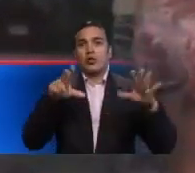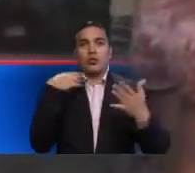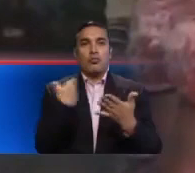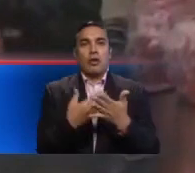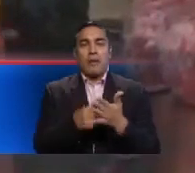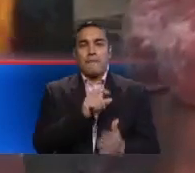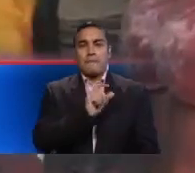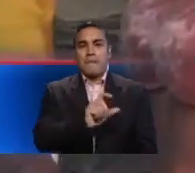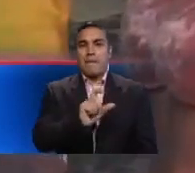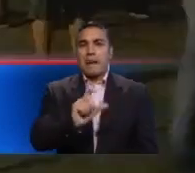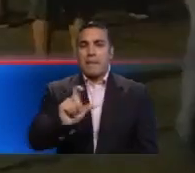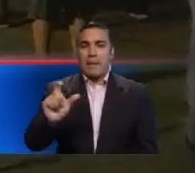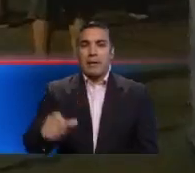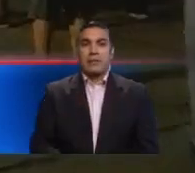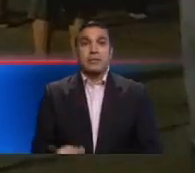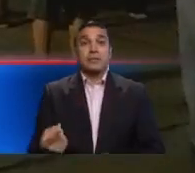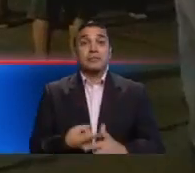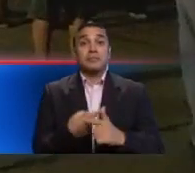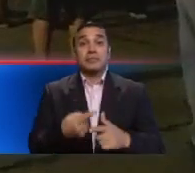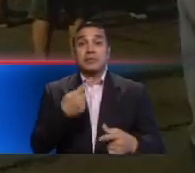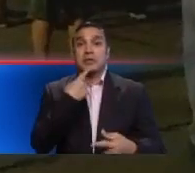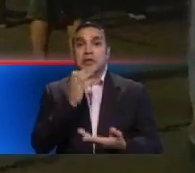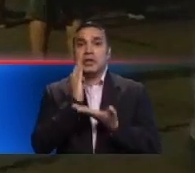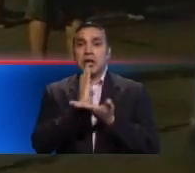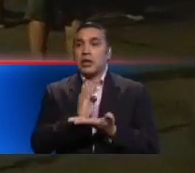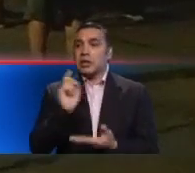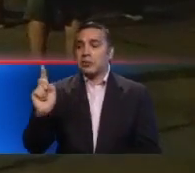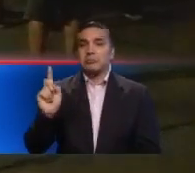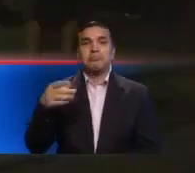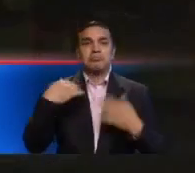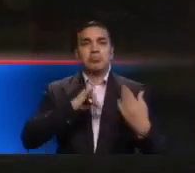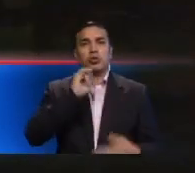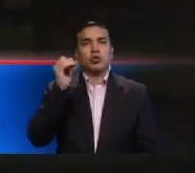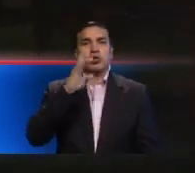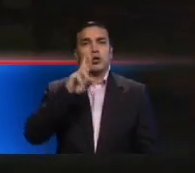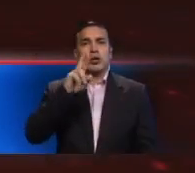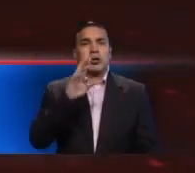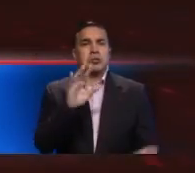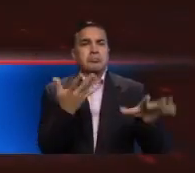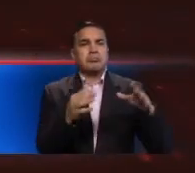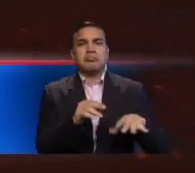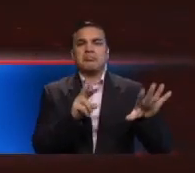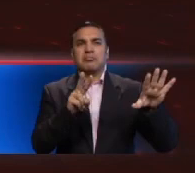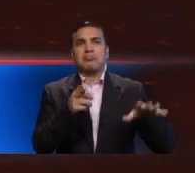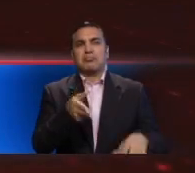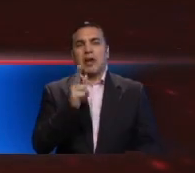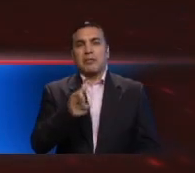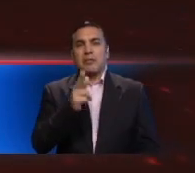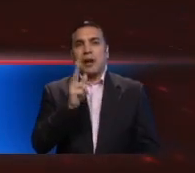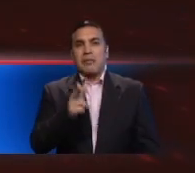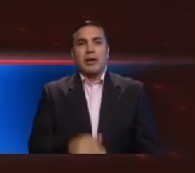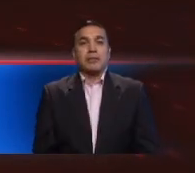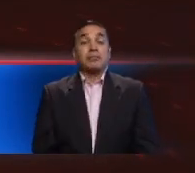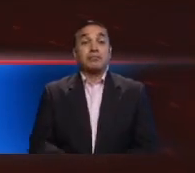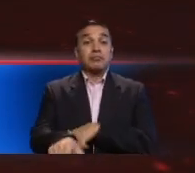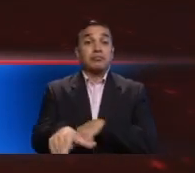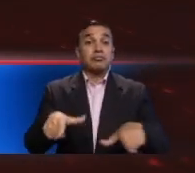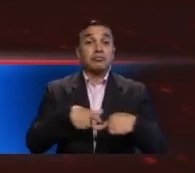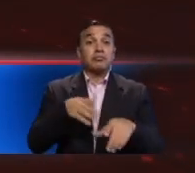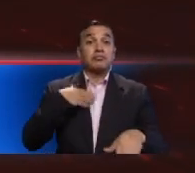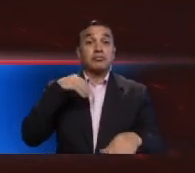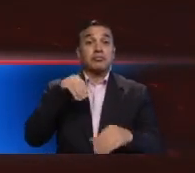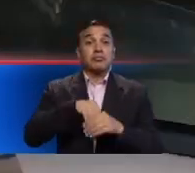indicios balísticos puesto que según testigos a foster le pegaron al menos siete disparos el lugar se